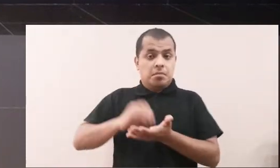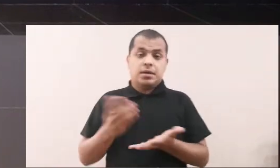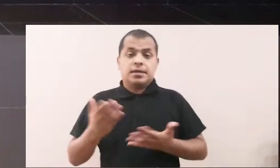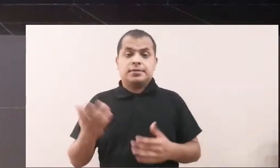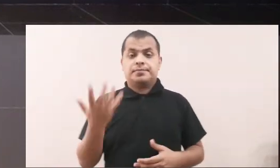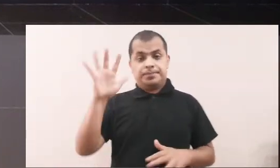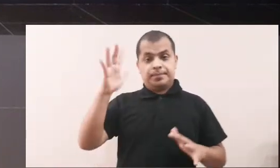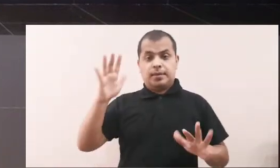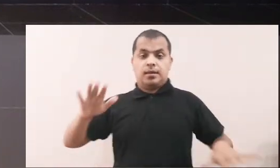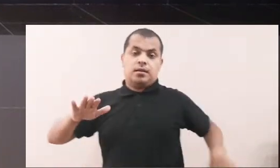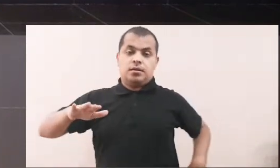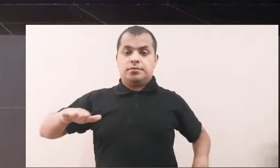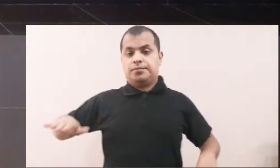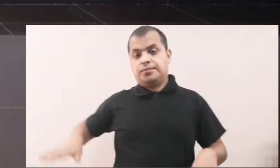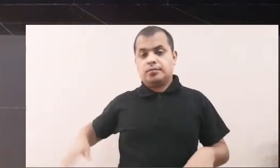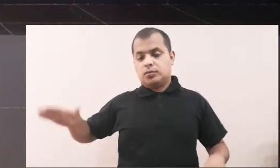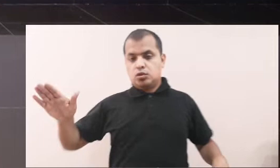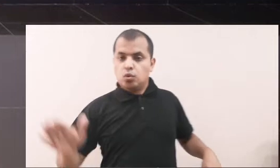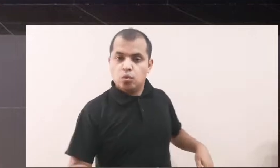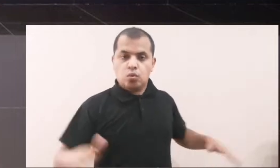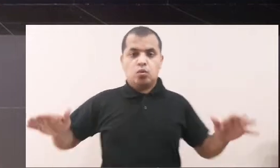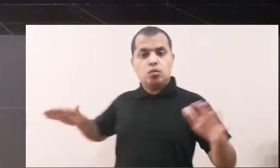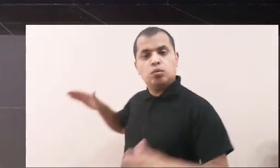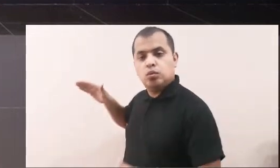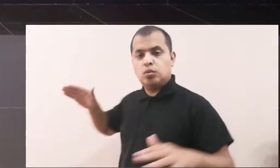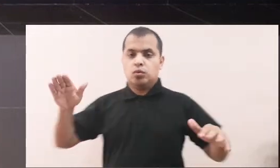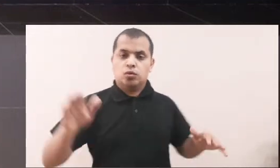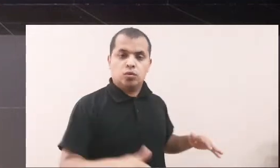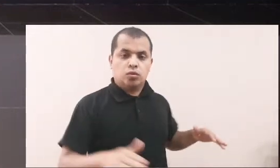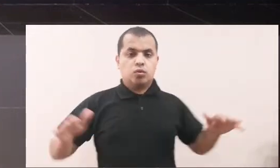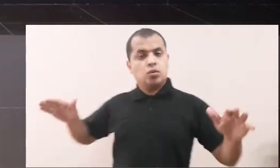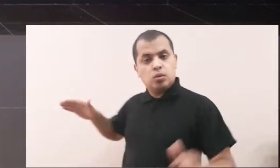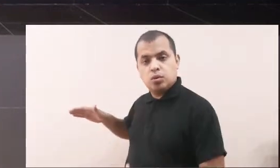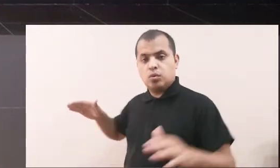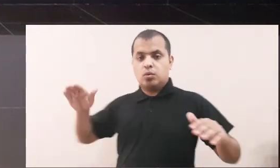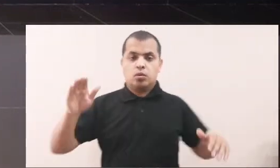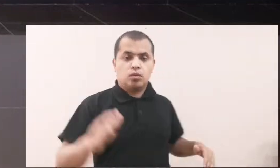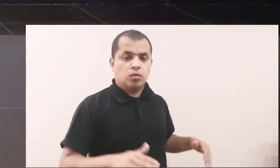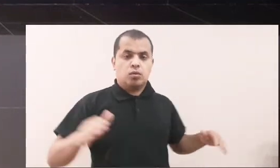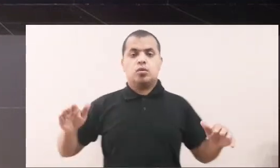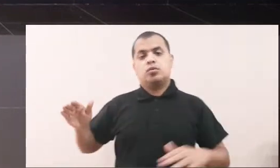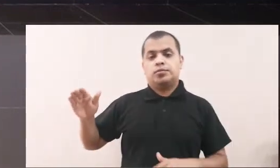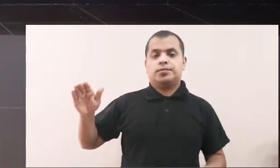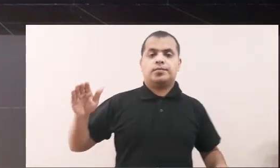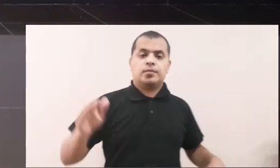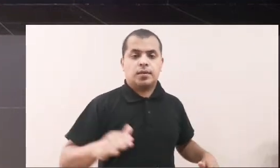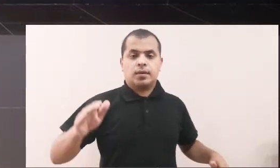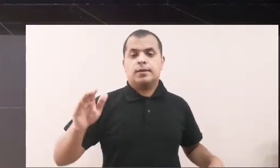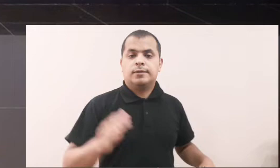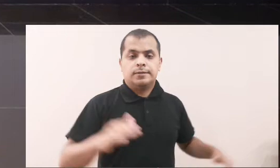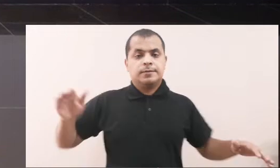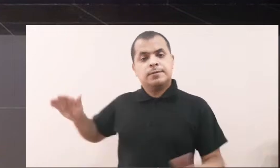mi mano va a tocar el pie contrario. Vámonos. Lo están haciendo bien en casa, ¿eh? Eso.